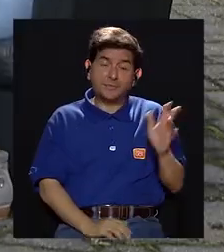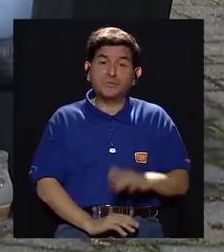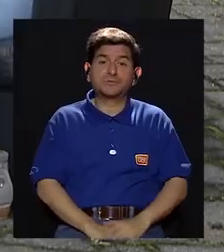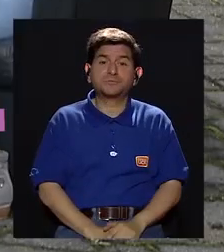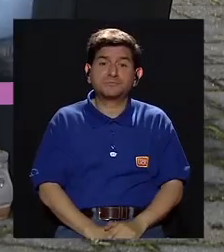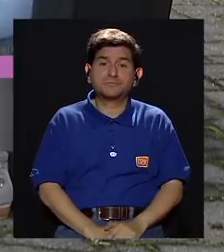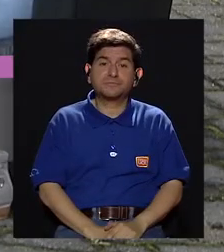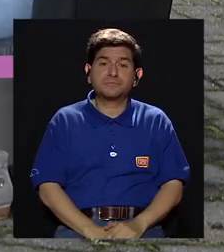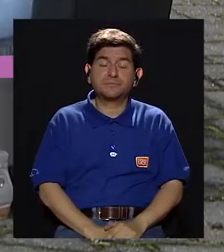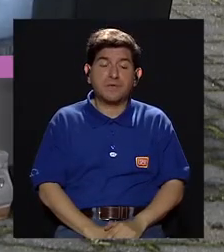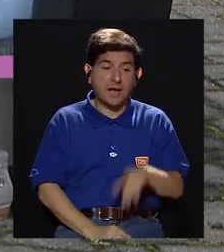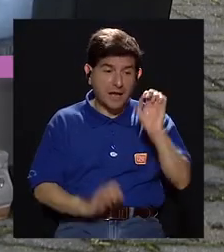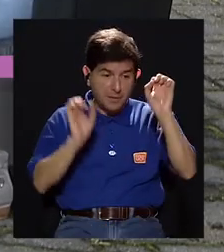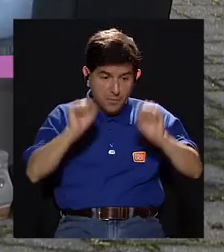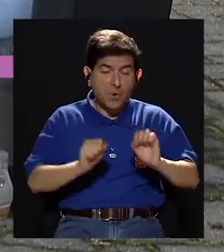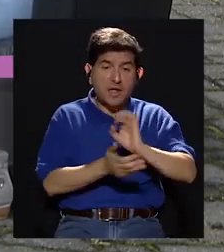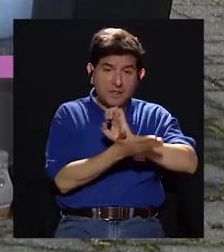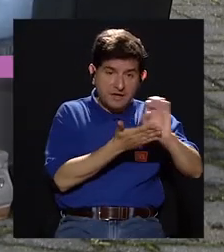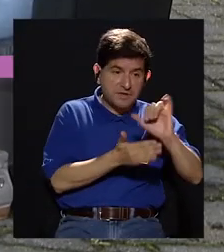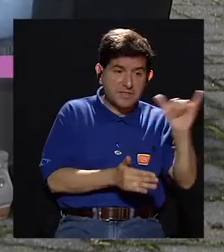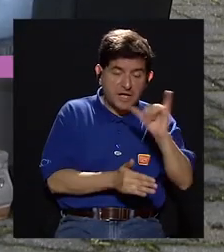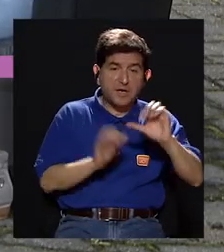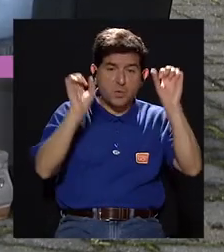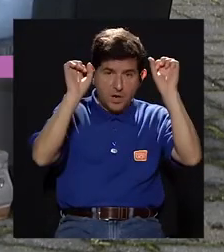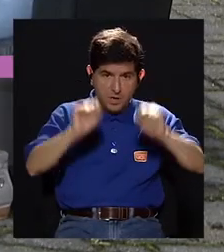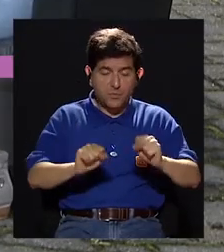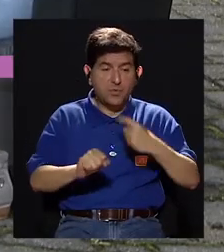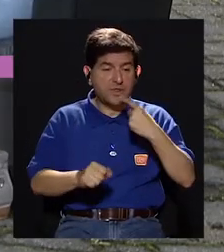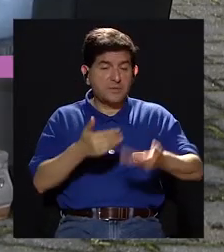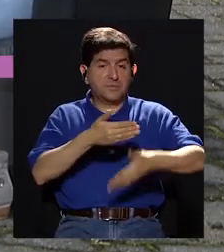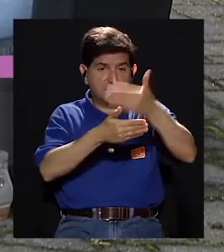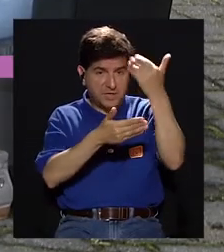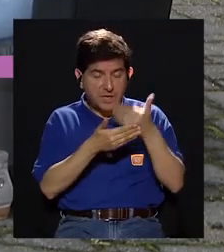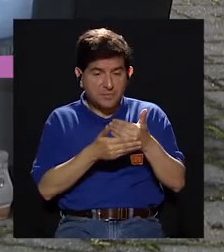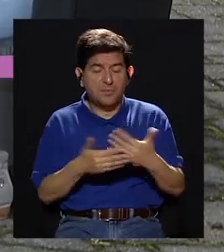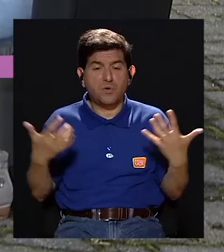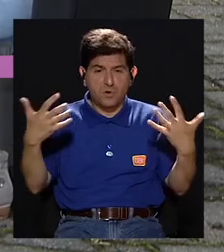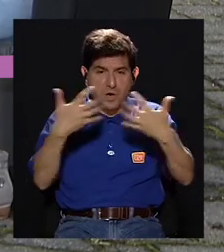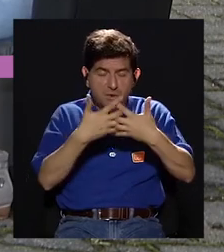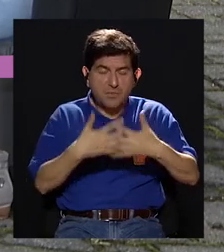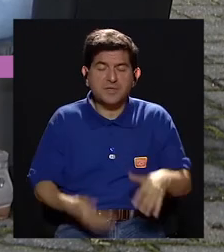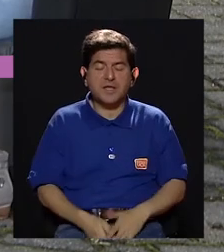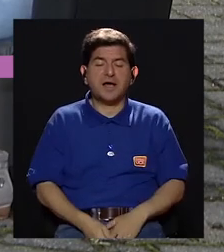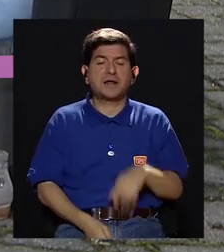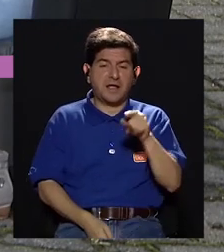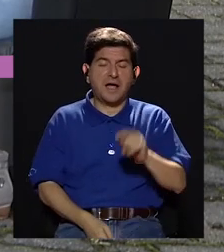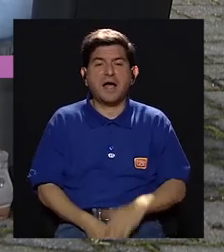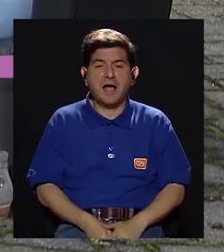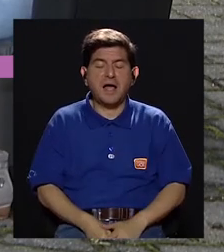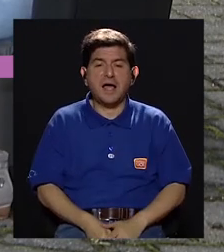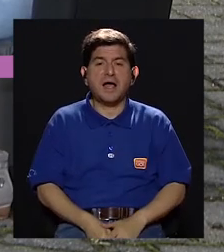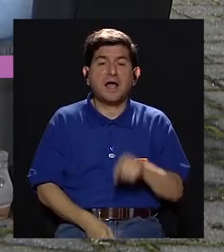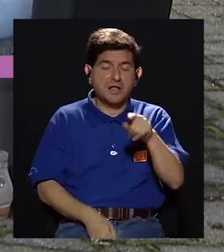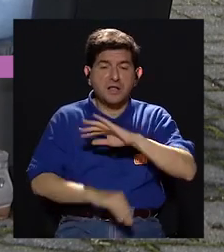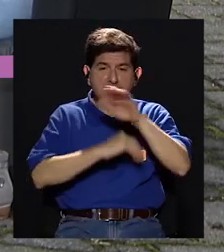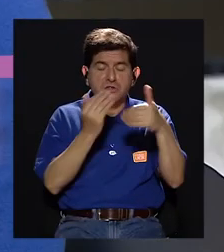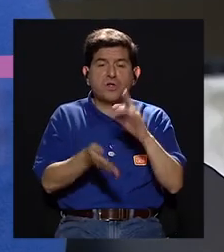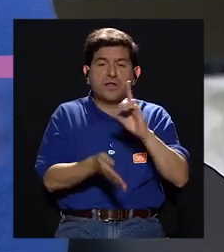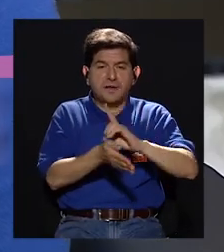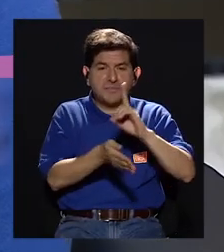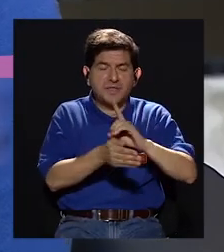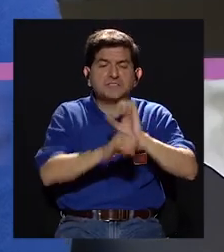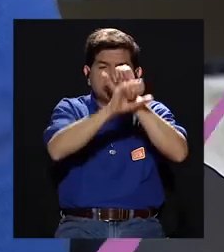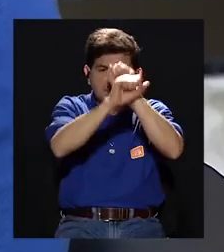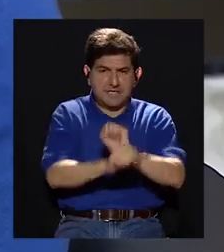Pues con los dos, porque como es preventiva, también nos ayuda, como decíamos al inicio, a complementar la medicina tradicional, ¿verdad?